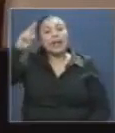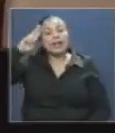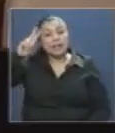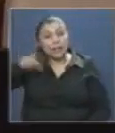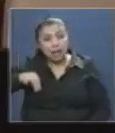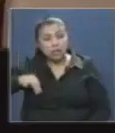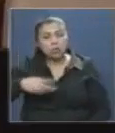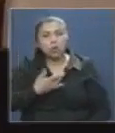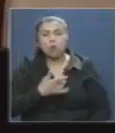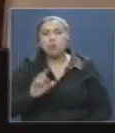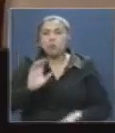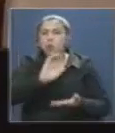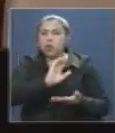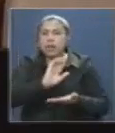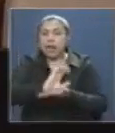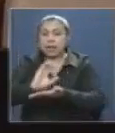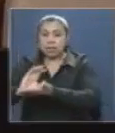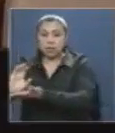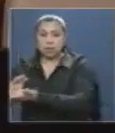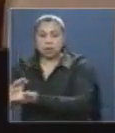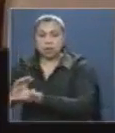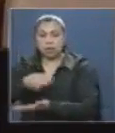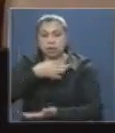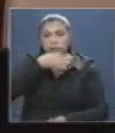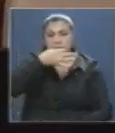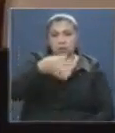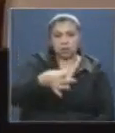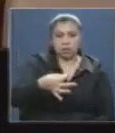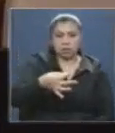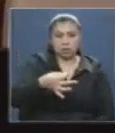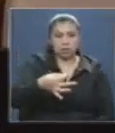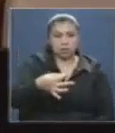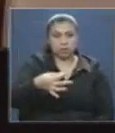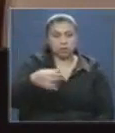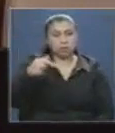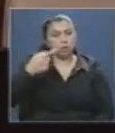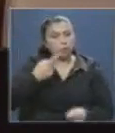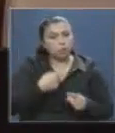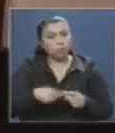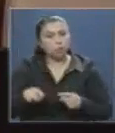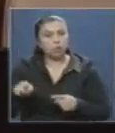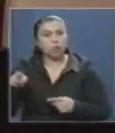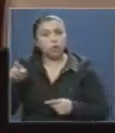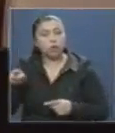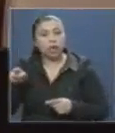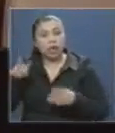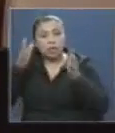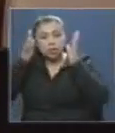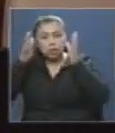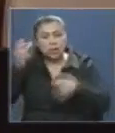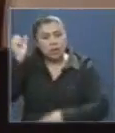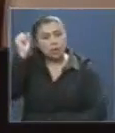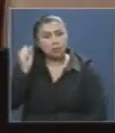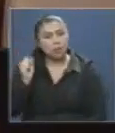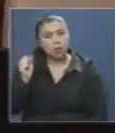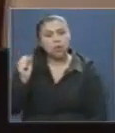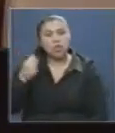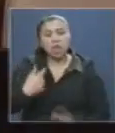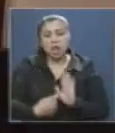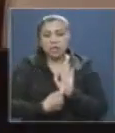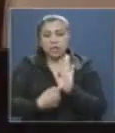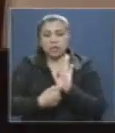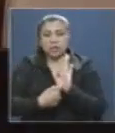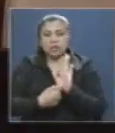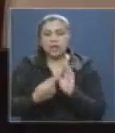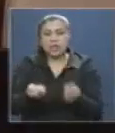vigilancia a sus ciudadanos. Pero por otro lado, en la actualidad esa concentración del poder está también expresada en el